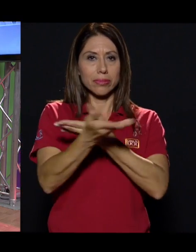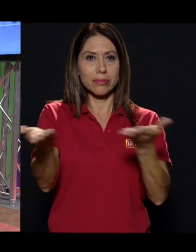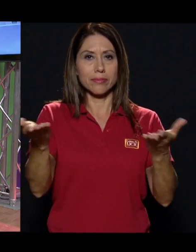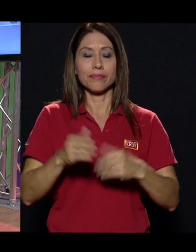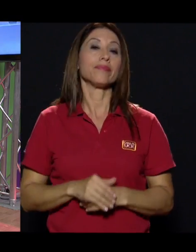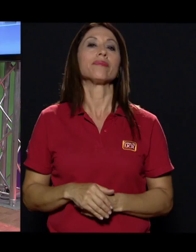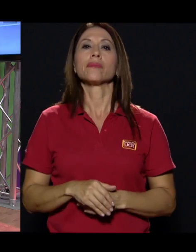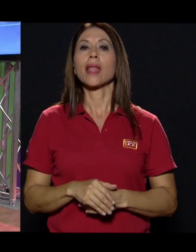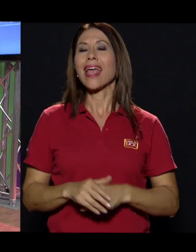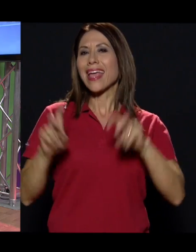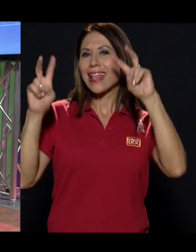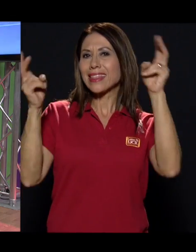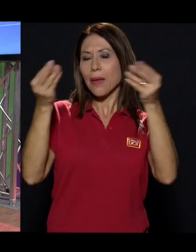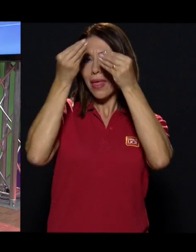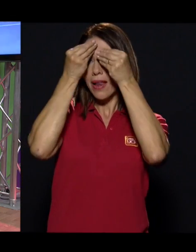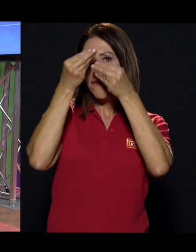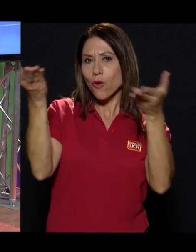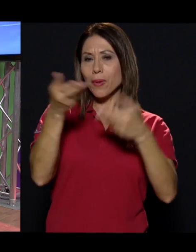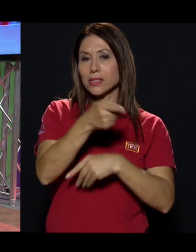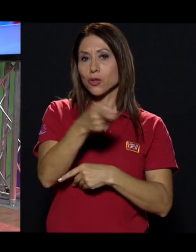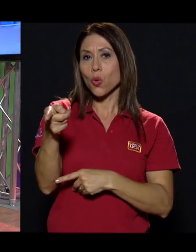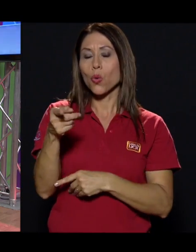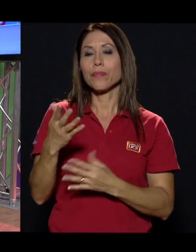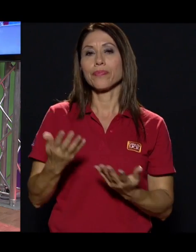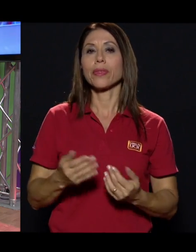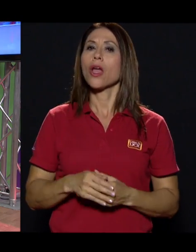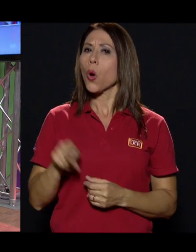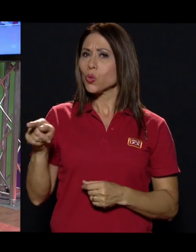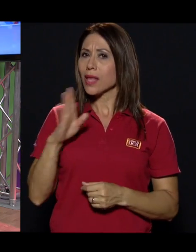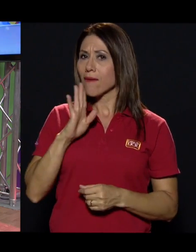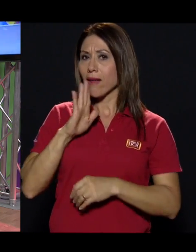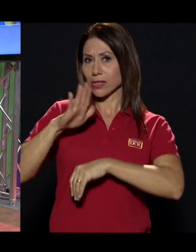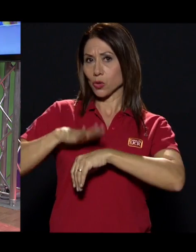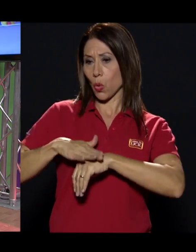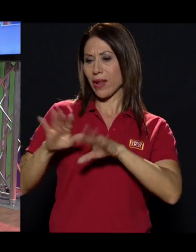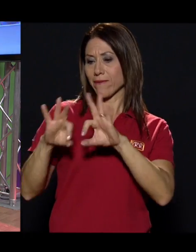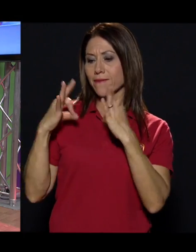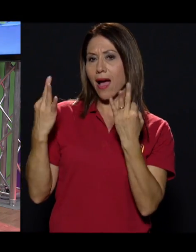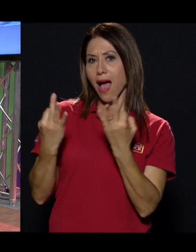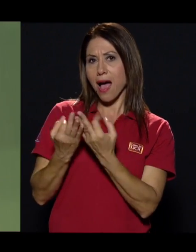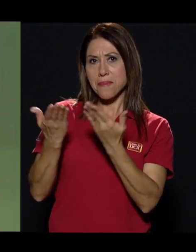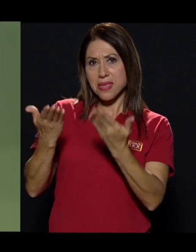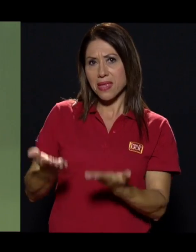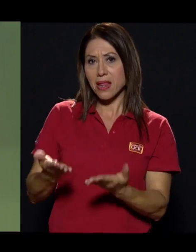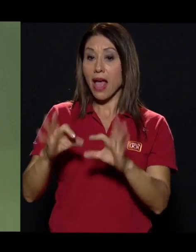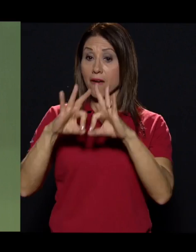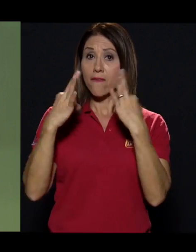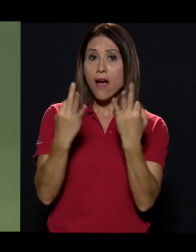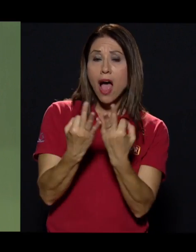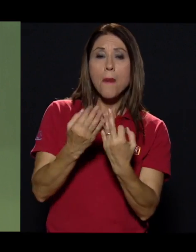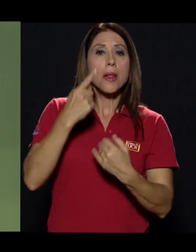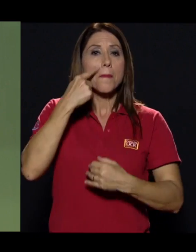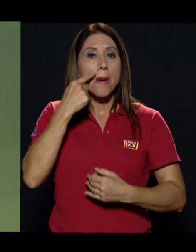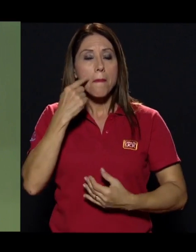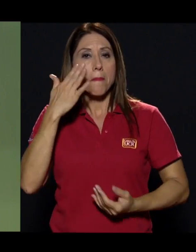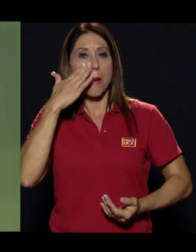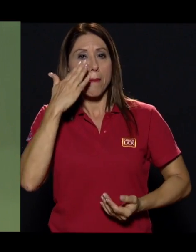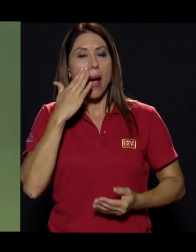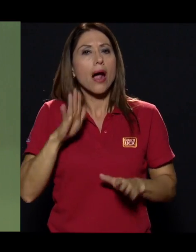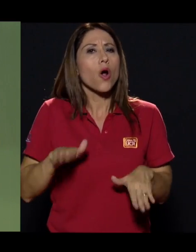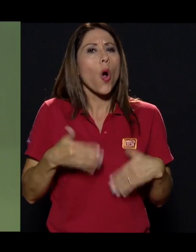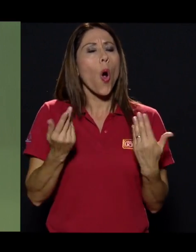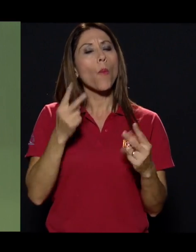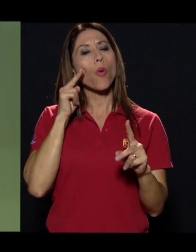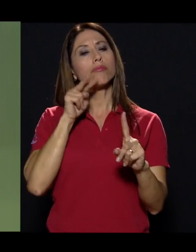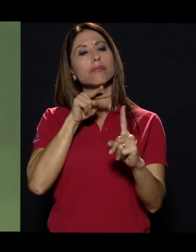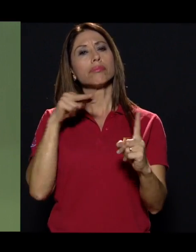invertir. En el tema de la información, usted hablaba antes desde el núcleo familiar, ¿verdad? Cómo los padres y las madres conciben a sus